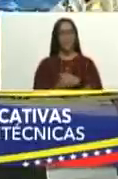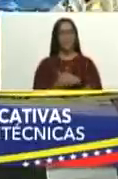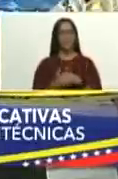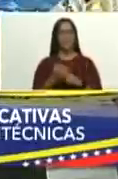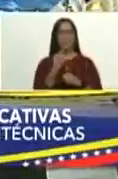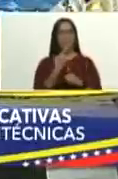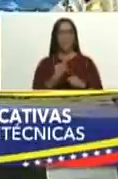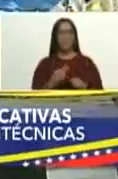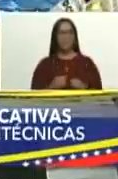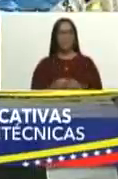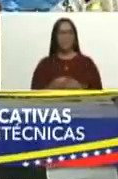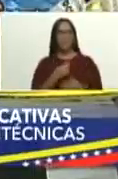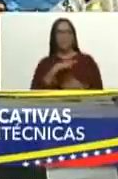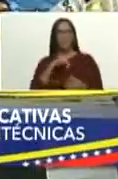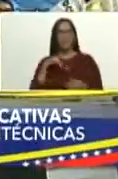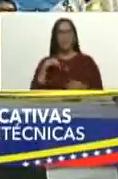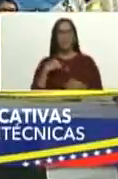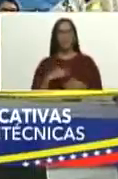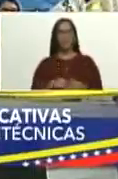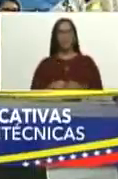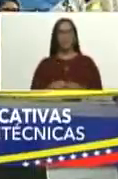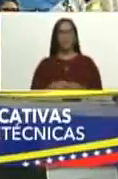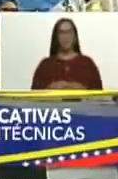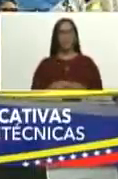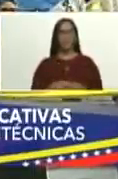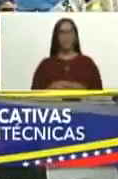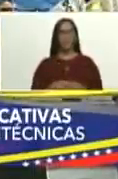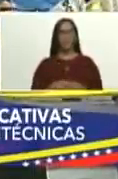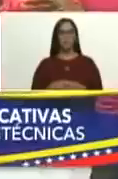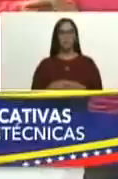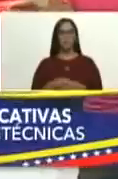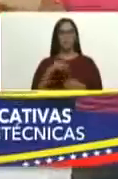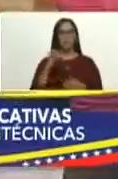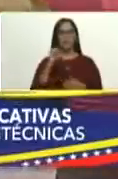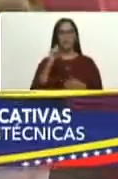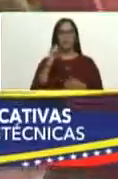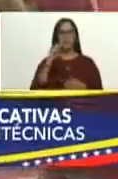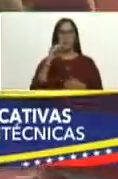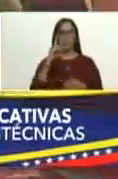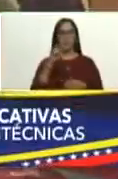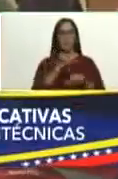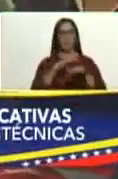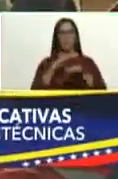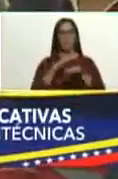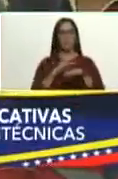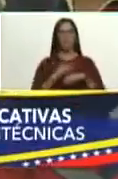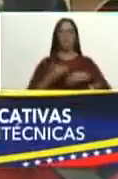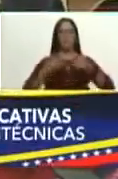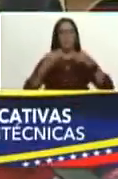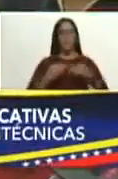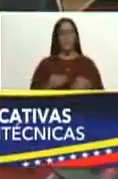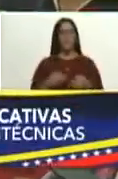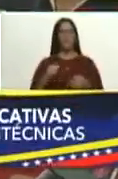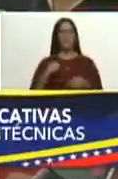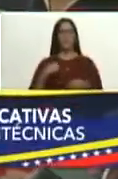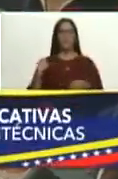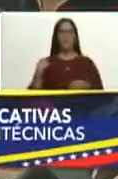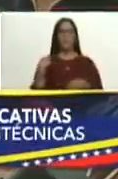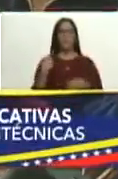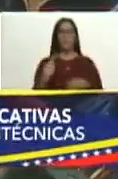decía nuestra ministra Sandra, que ciertamente son